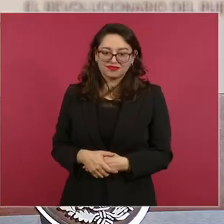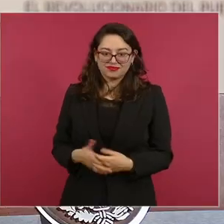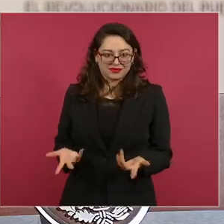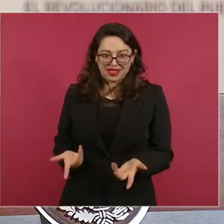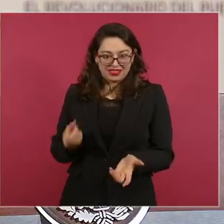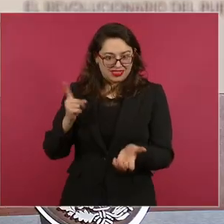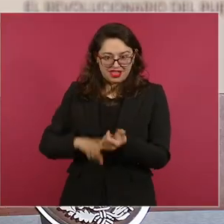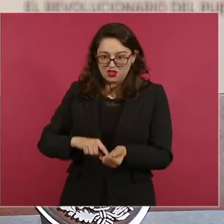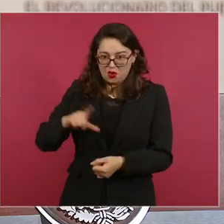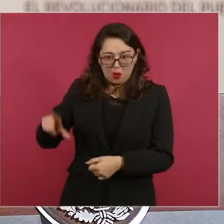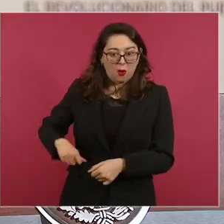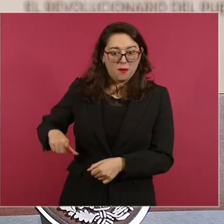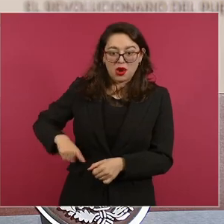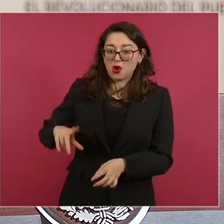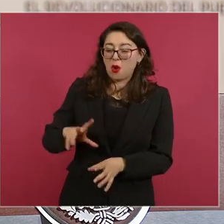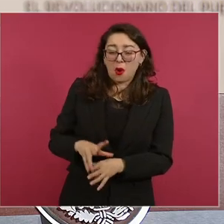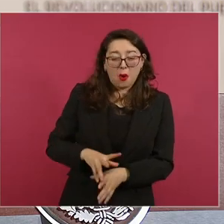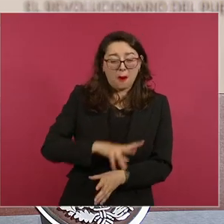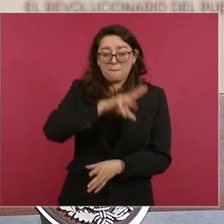completamente penetrado.